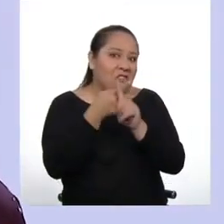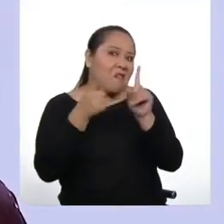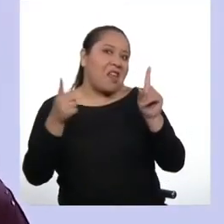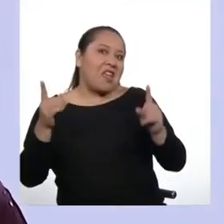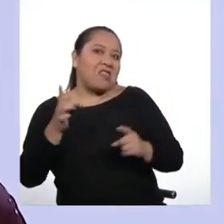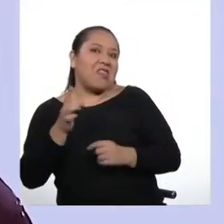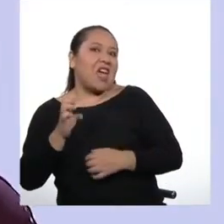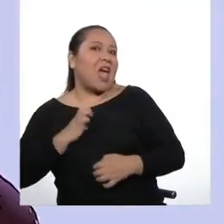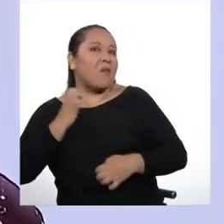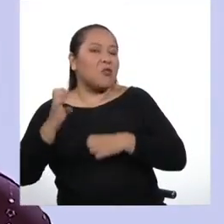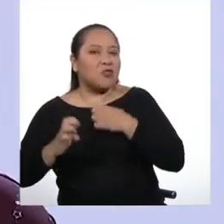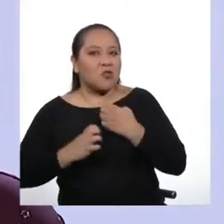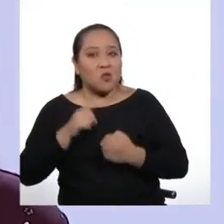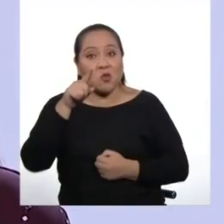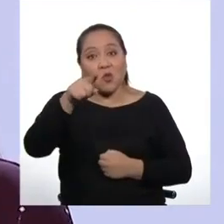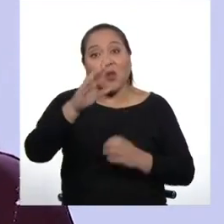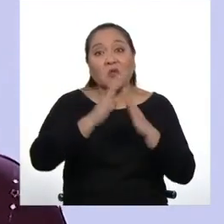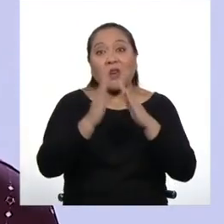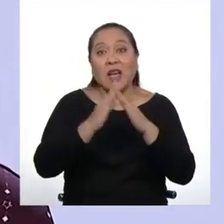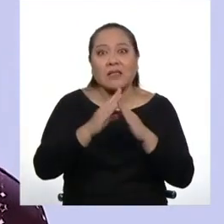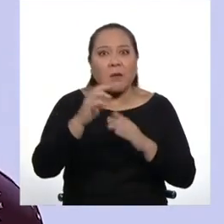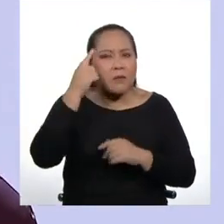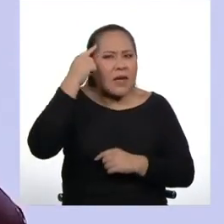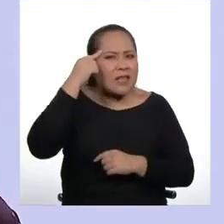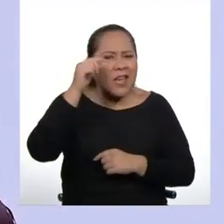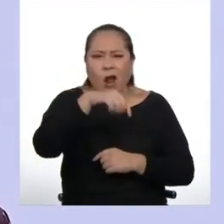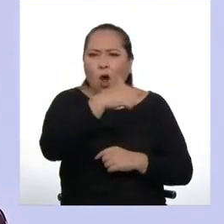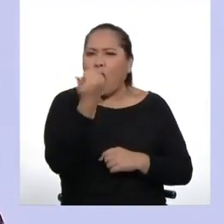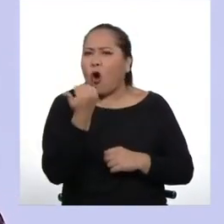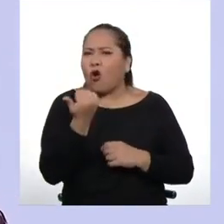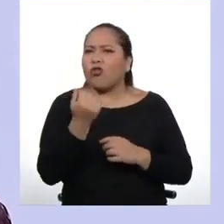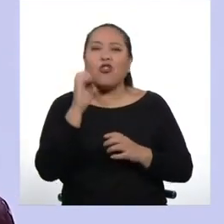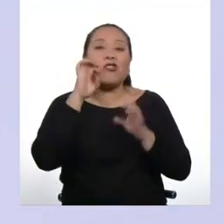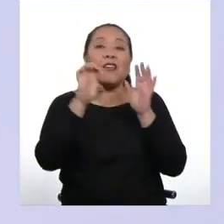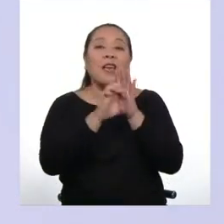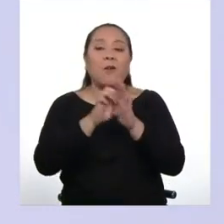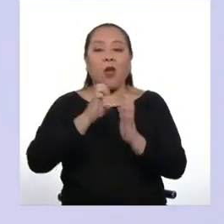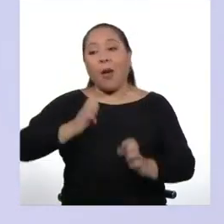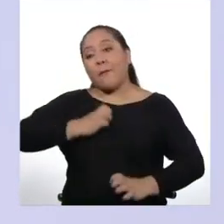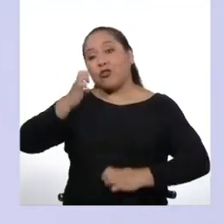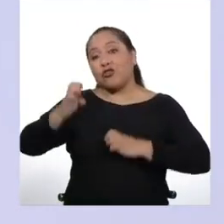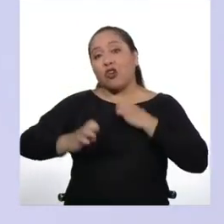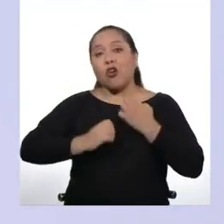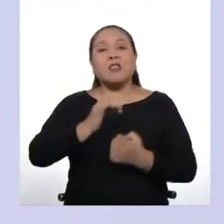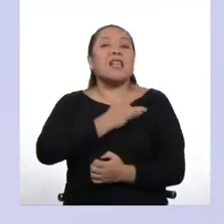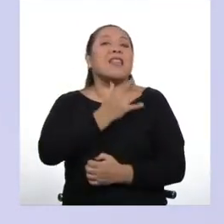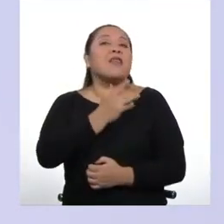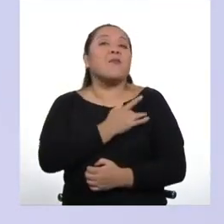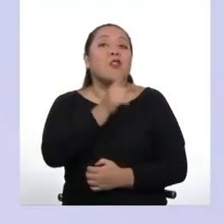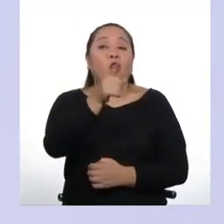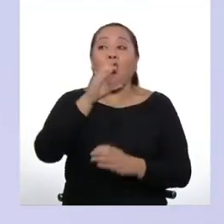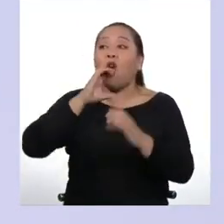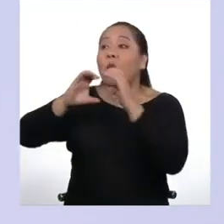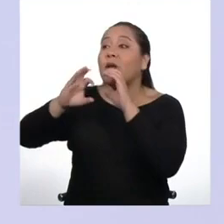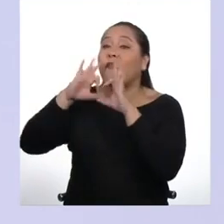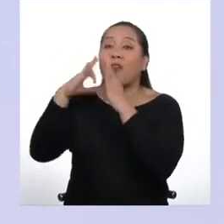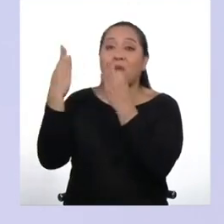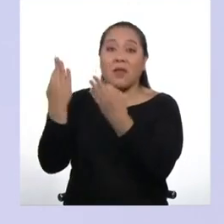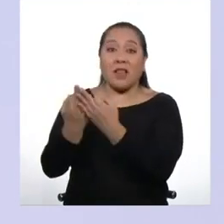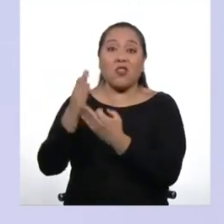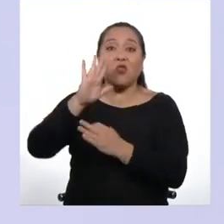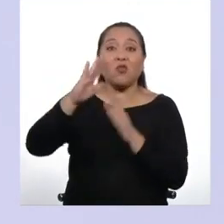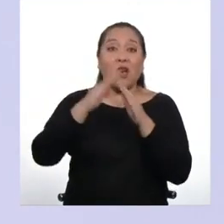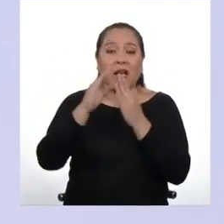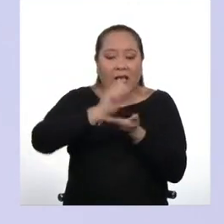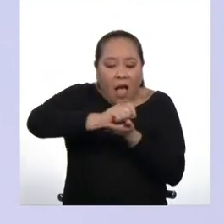en casa pueden pensar en otros ejemplos de emociones y sentimientos. Conversen con sus familiares en casa y